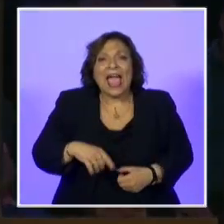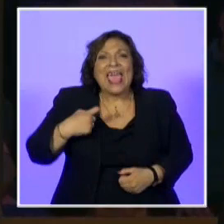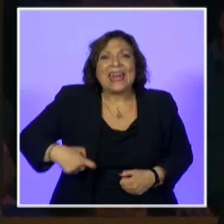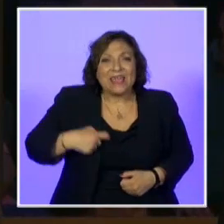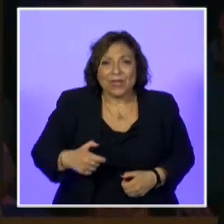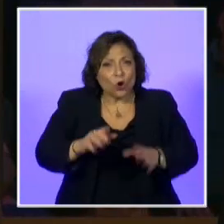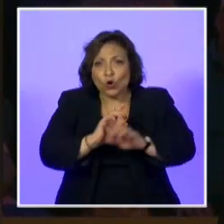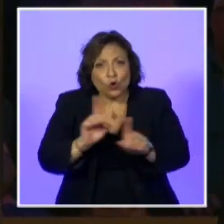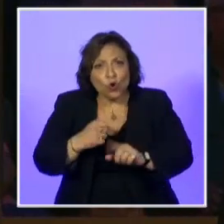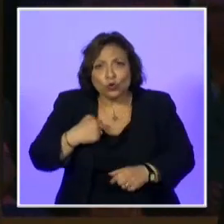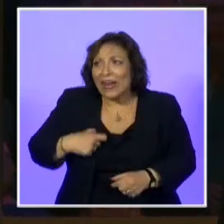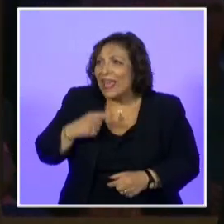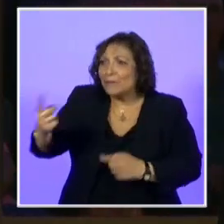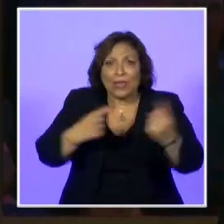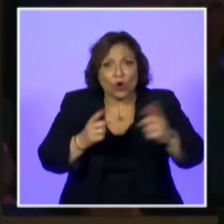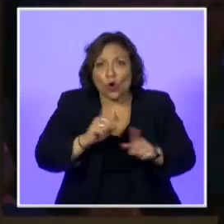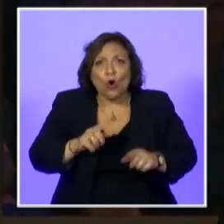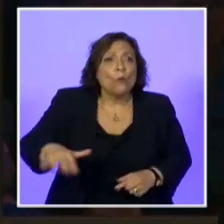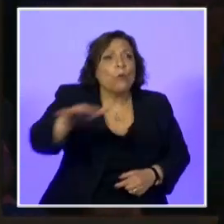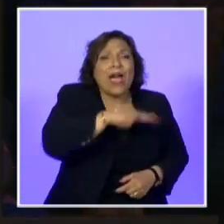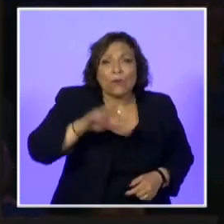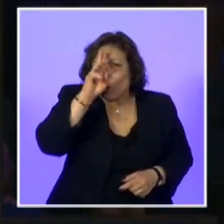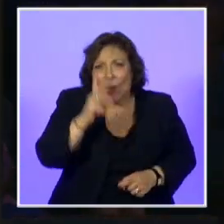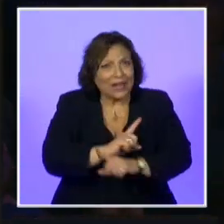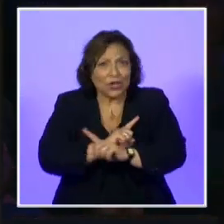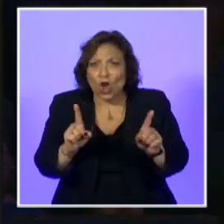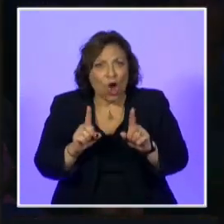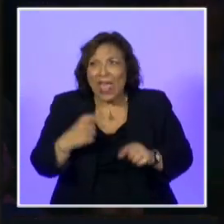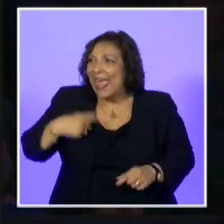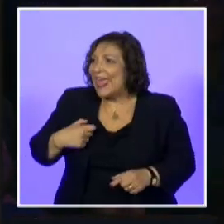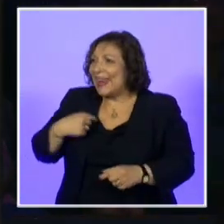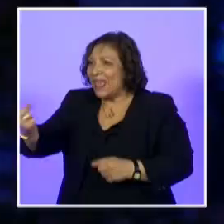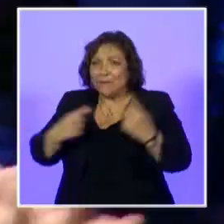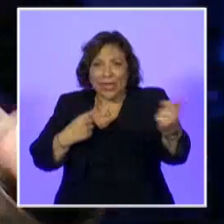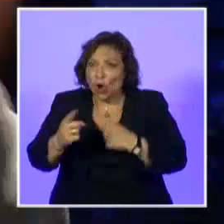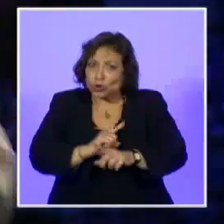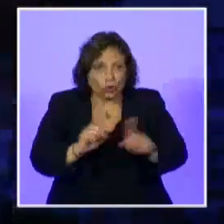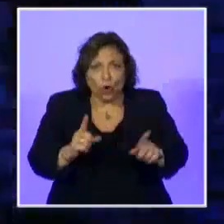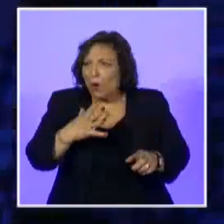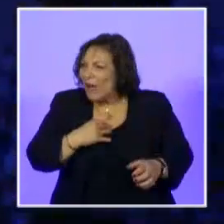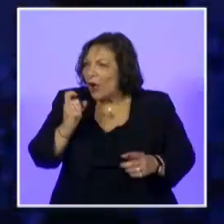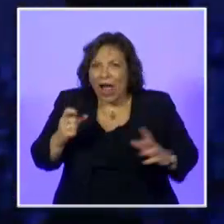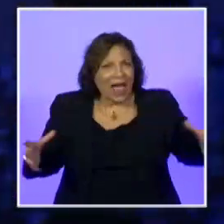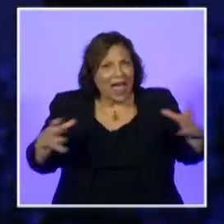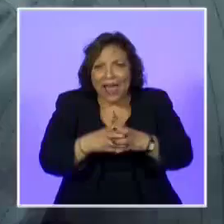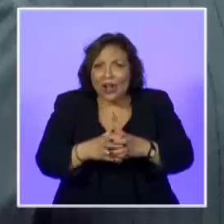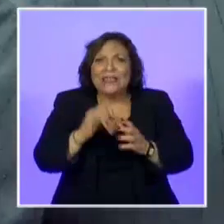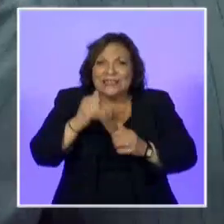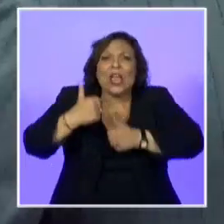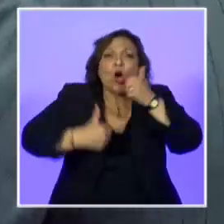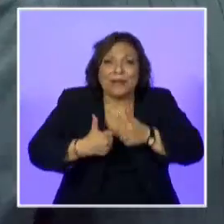ser enemigos, porque el pueblo uruguayo no se merece que entre nosotros existan enemigos.